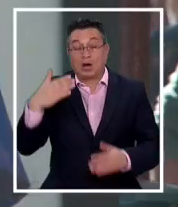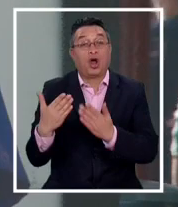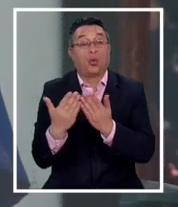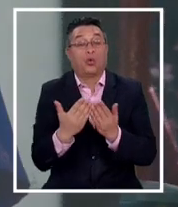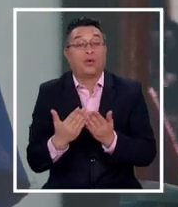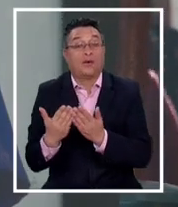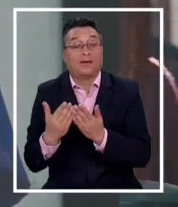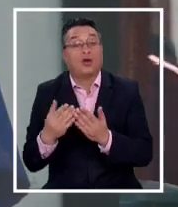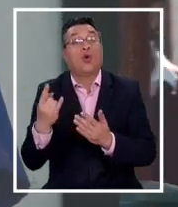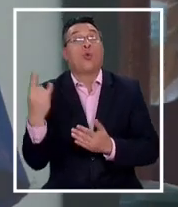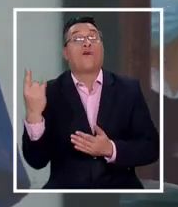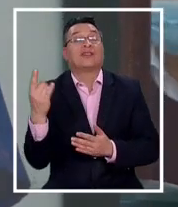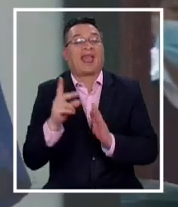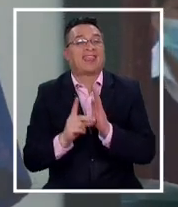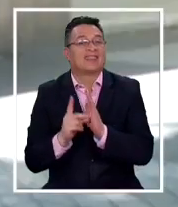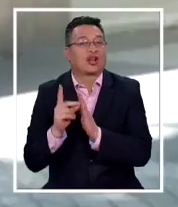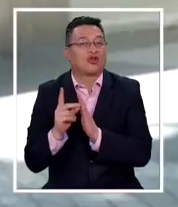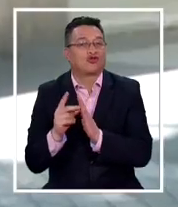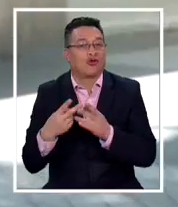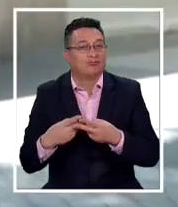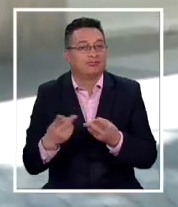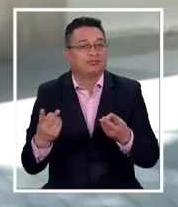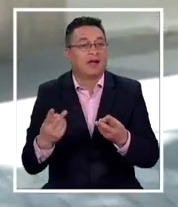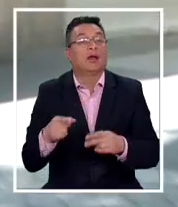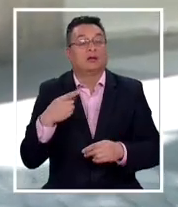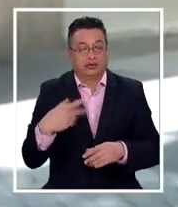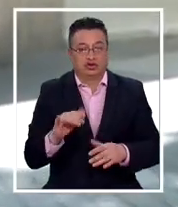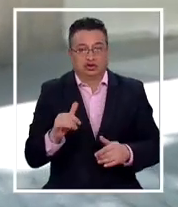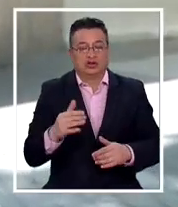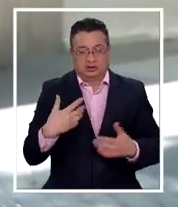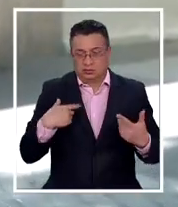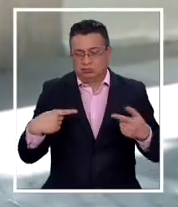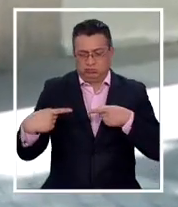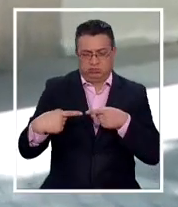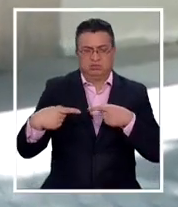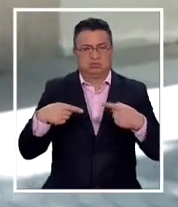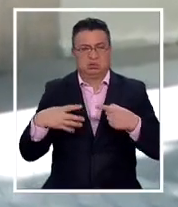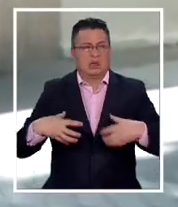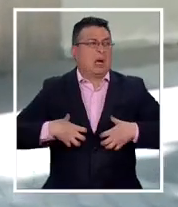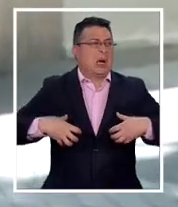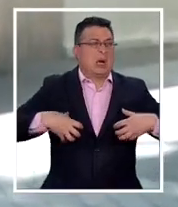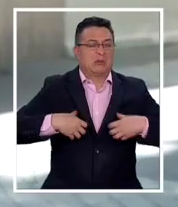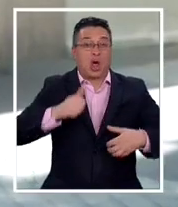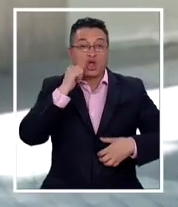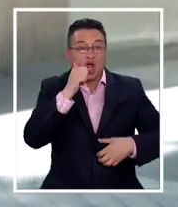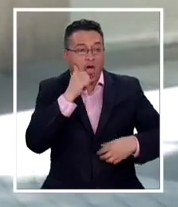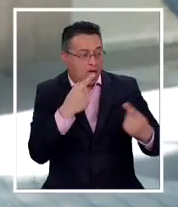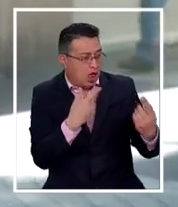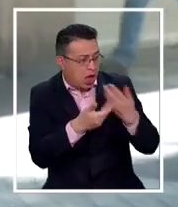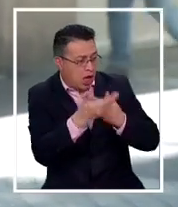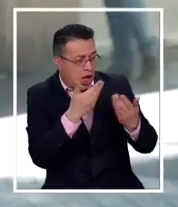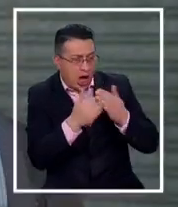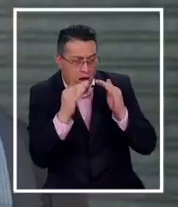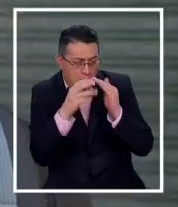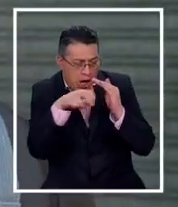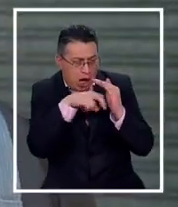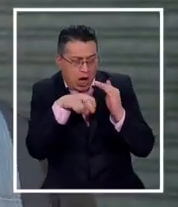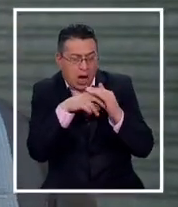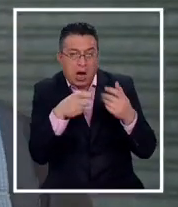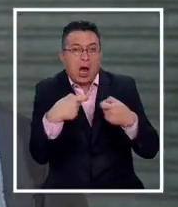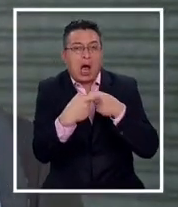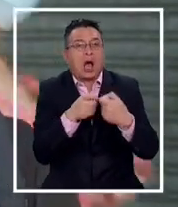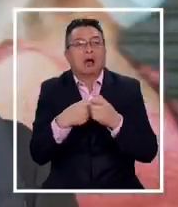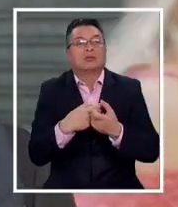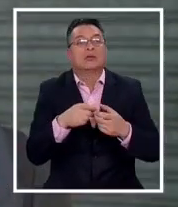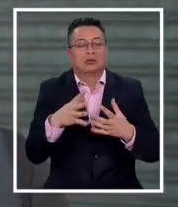del Desarrollo. Es estresante igual, porque hay que llevar los genios. Uno no convive todos los días con la familia sin pandemia. Estuve con un